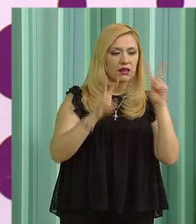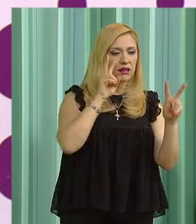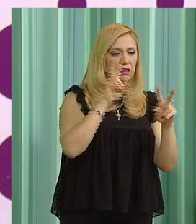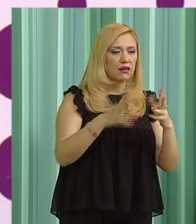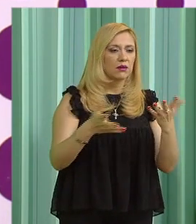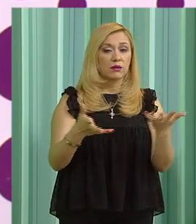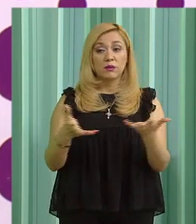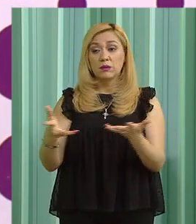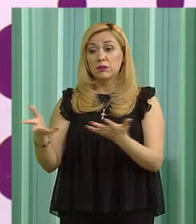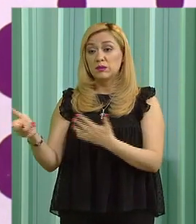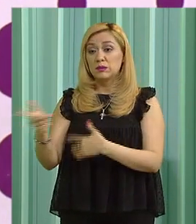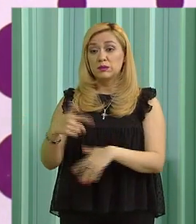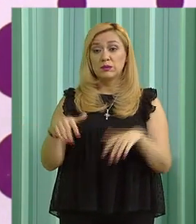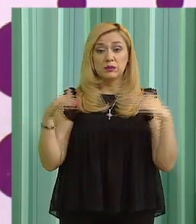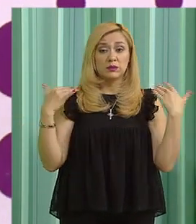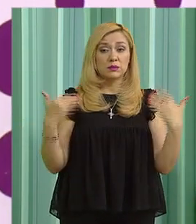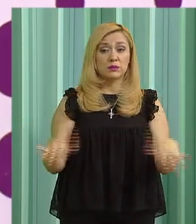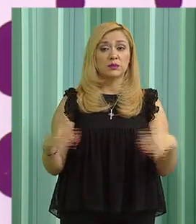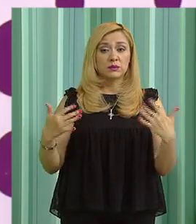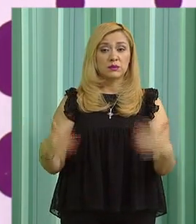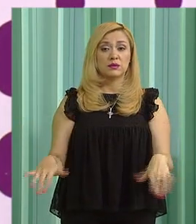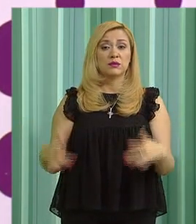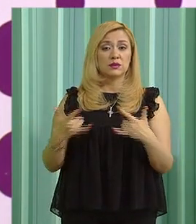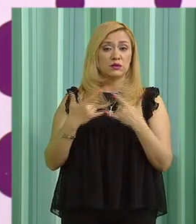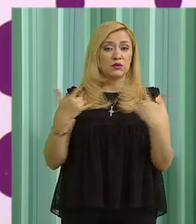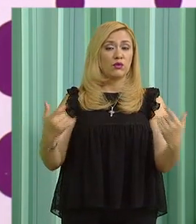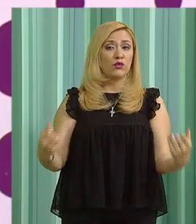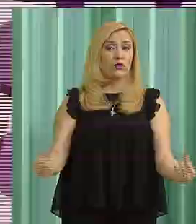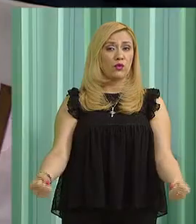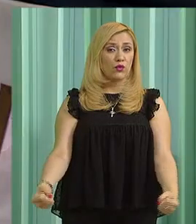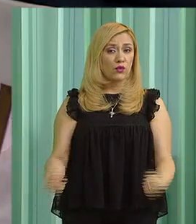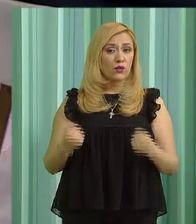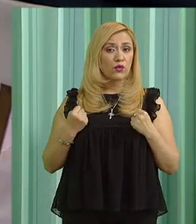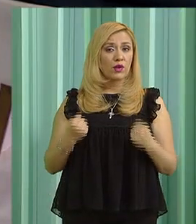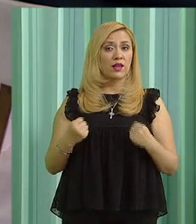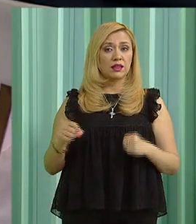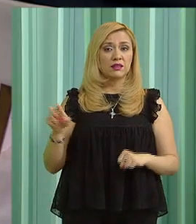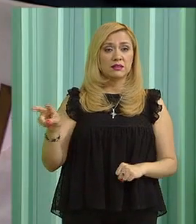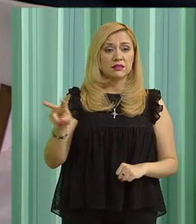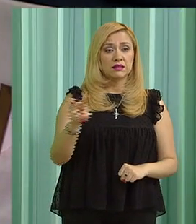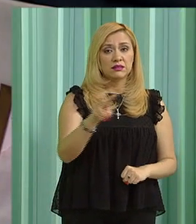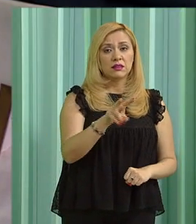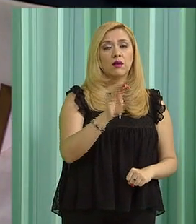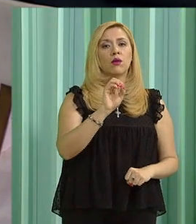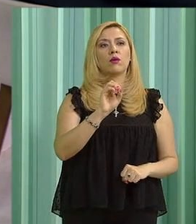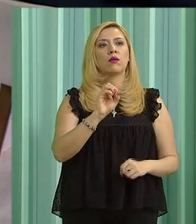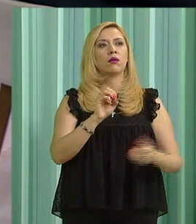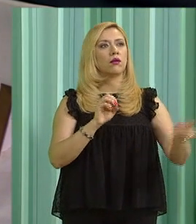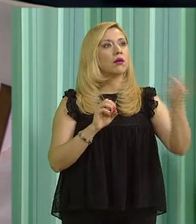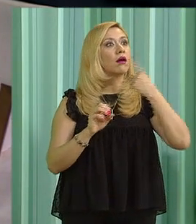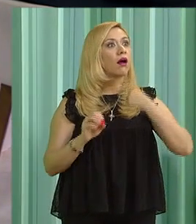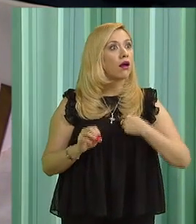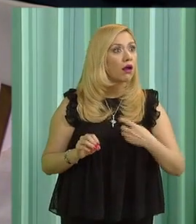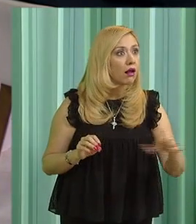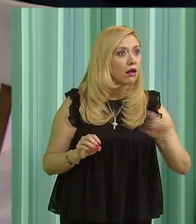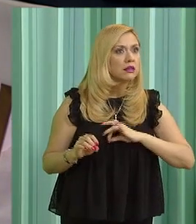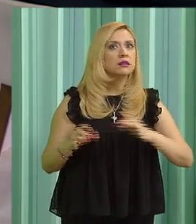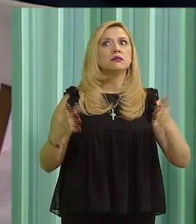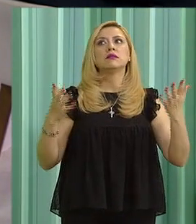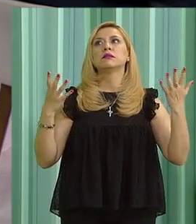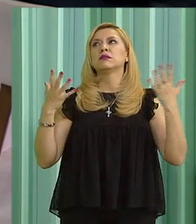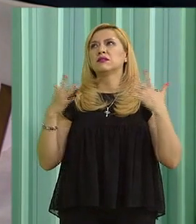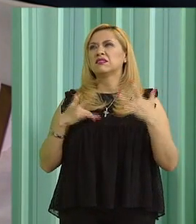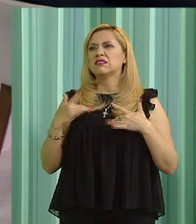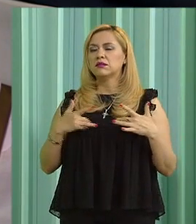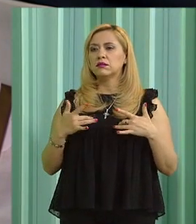contacto indirectamente o no tan indirectamente con estas historias, ¿no? Entonces, pues bueno, procuramos